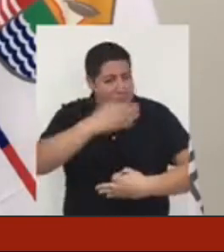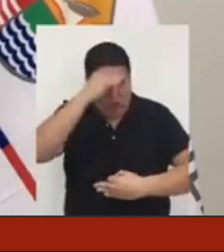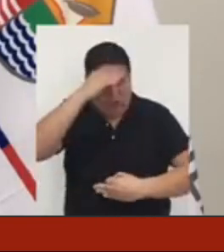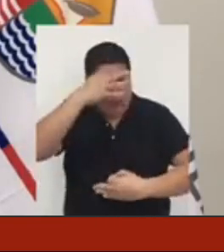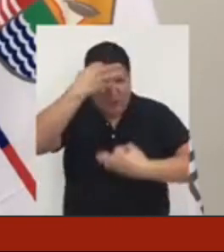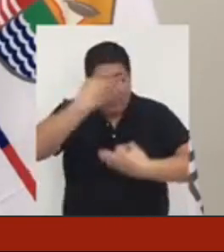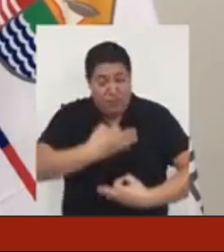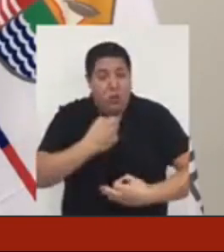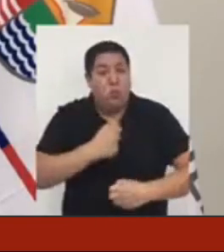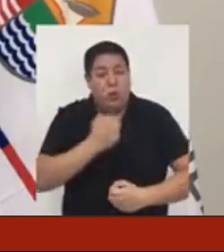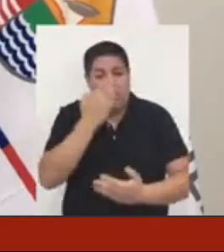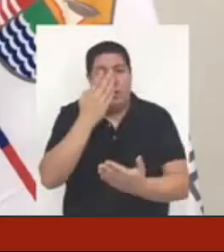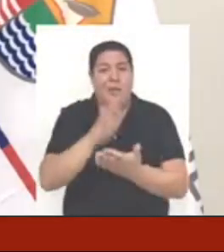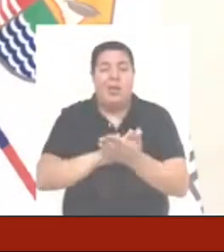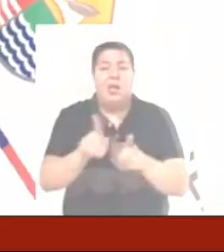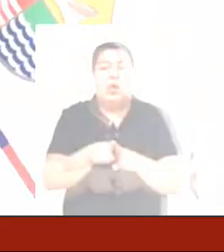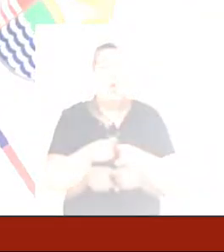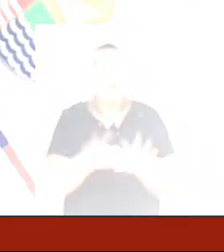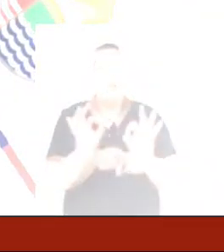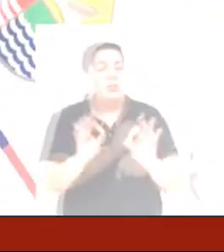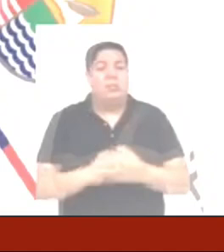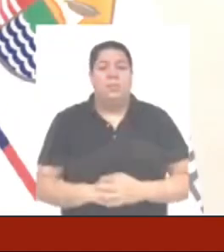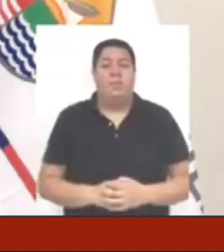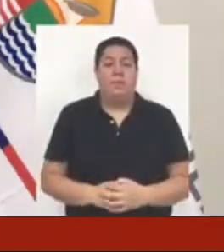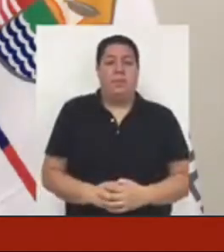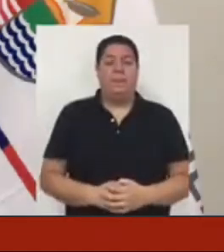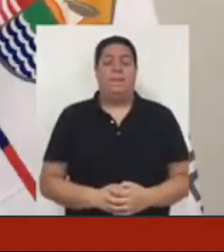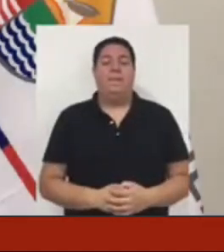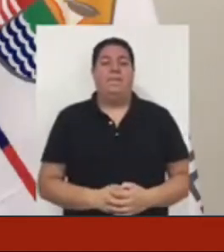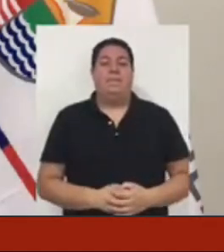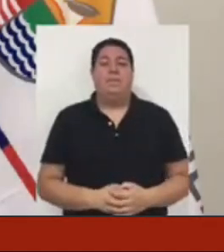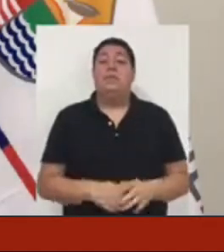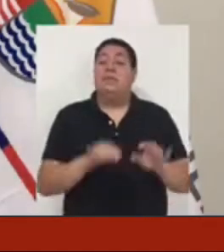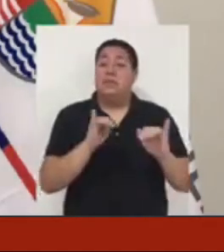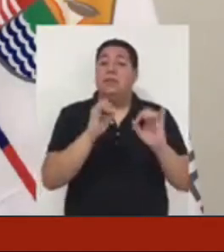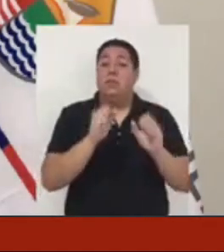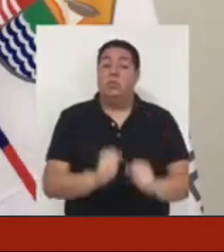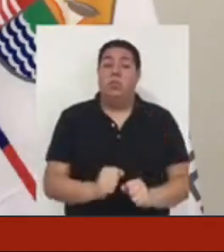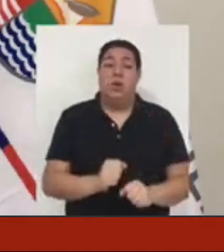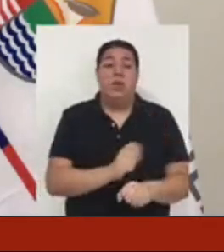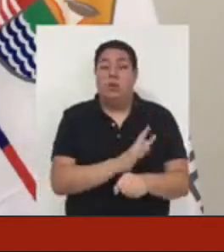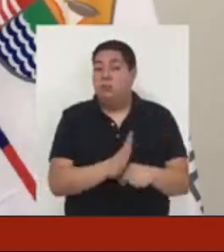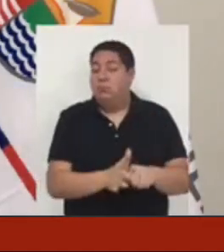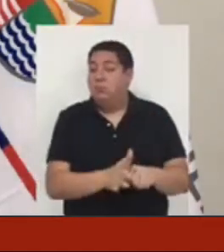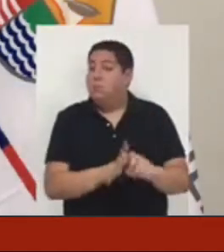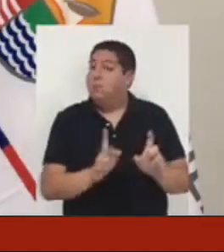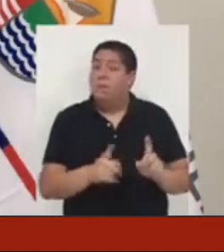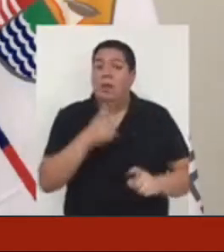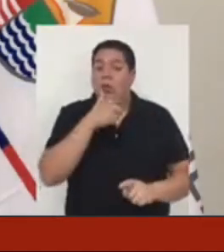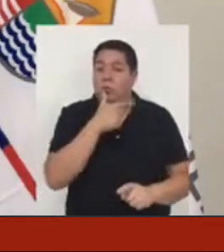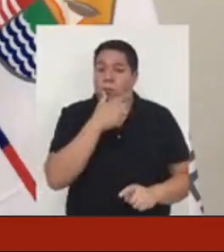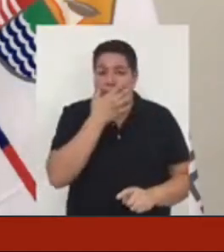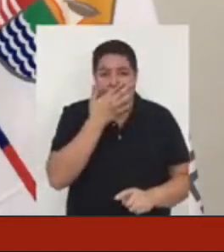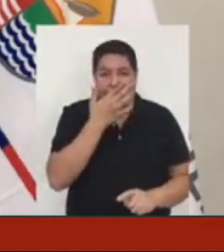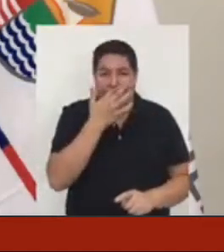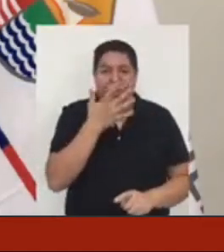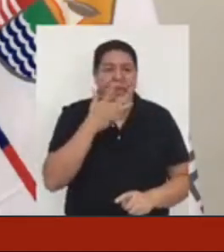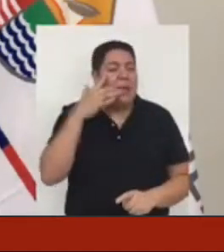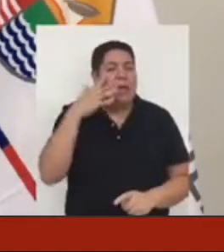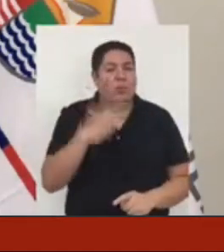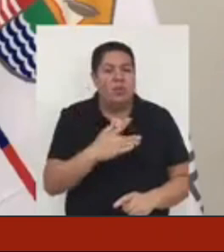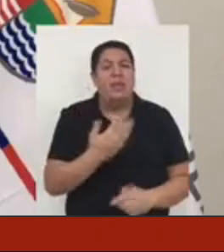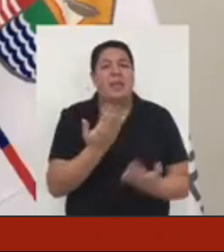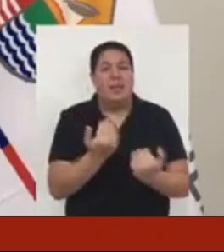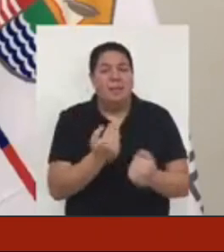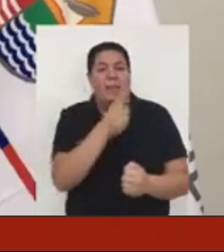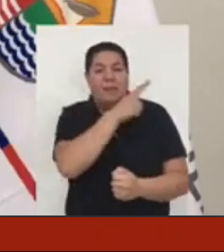resultados? ¿Podríamos estar frente a un falso negativo? Efectivamente, puede ser un falso negativo, por eso es importante esperar los